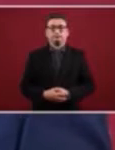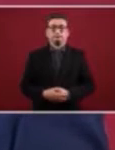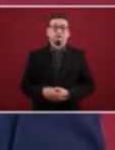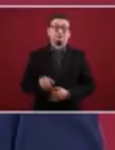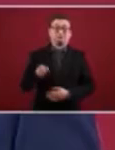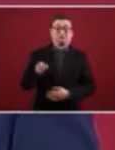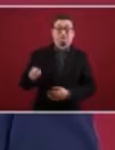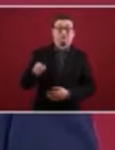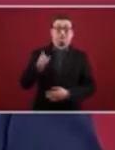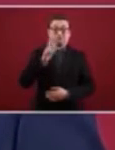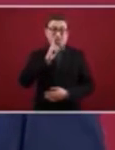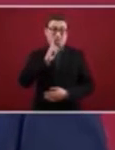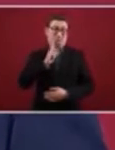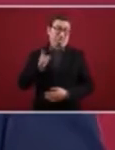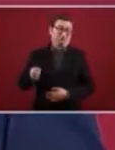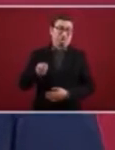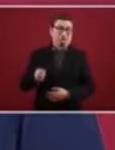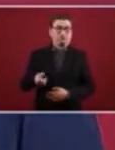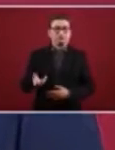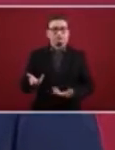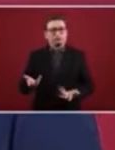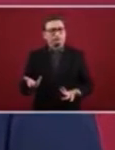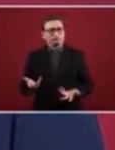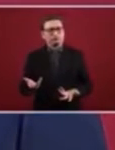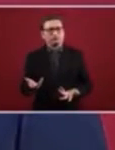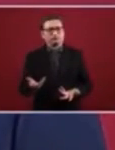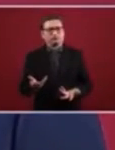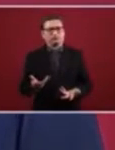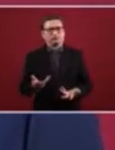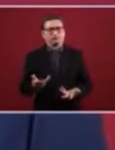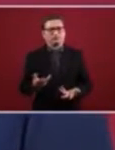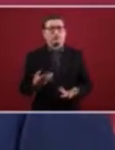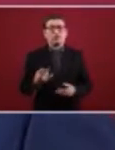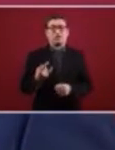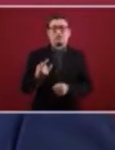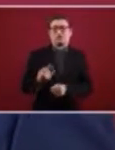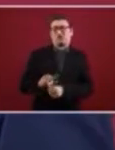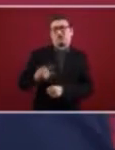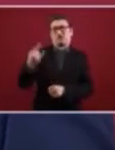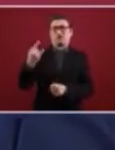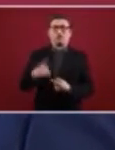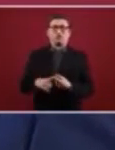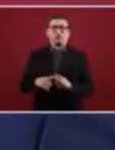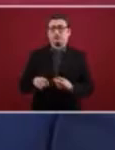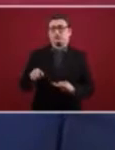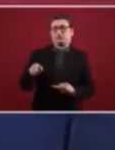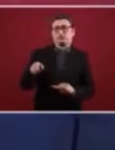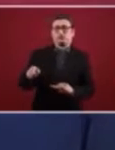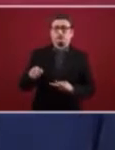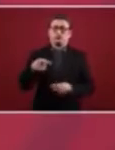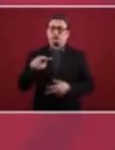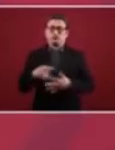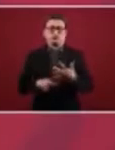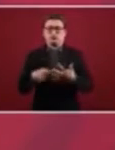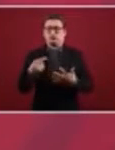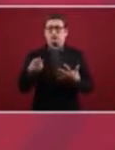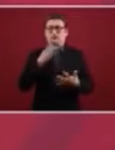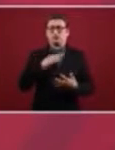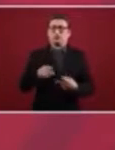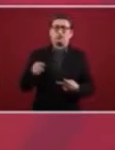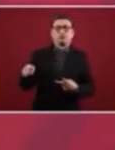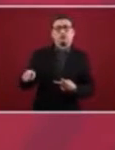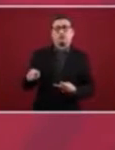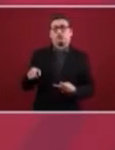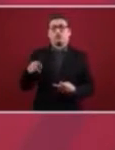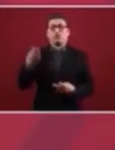Señalarla: oiga, pero hubo fraude, oiga, pero usted no reúne los requisitos. Oiga, pero usted